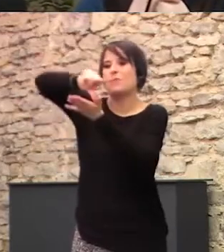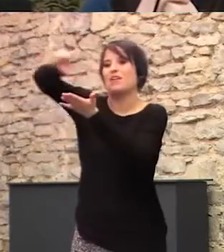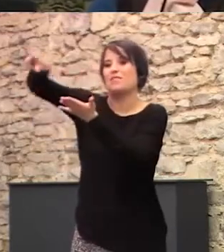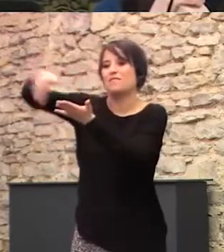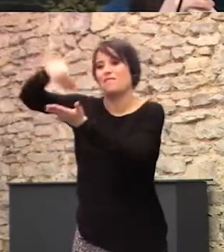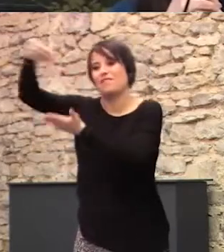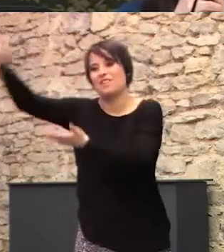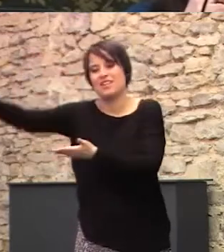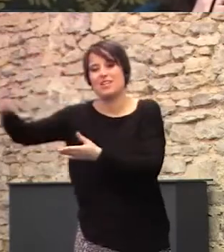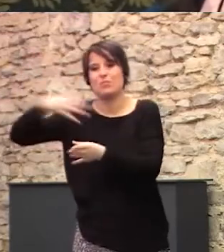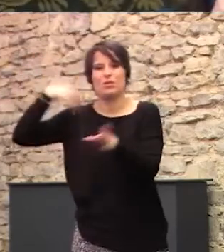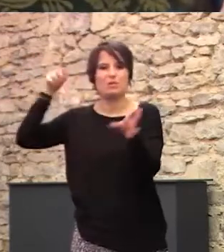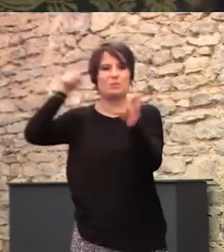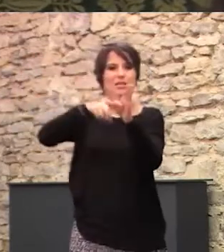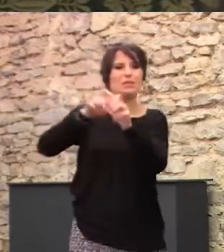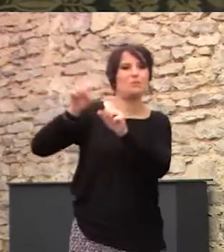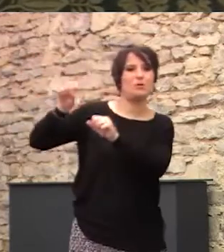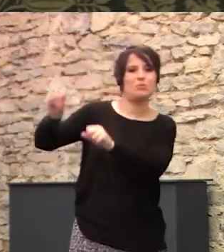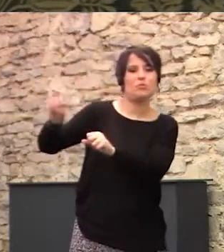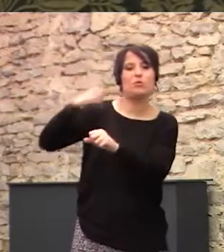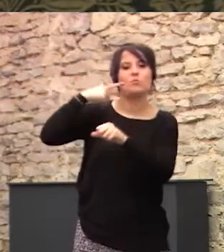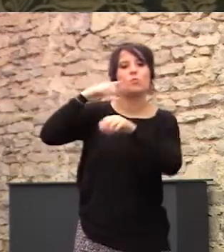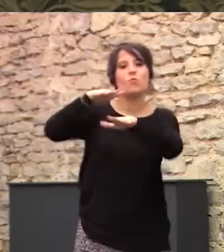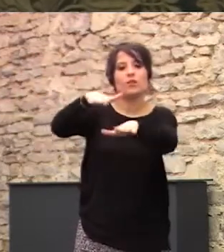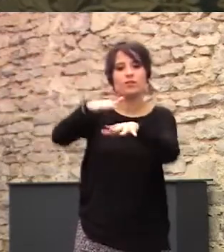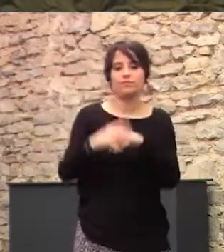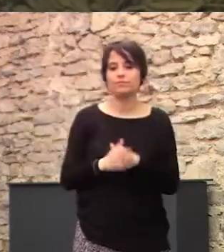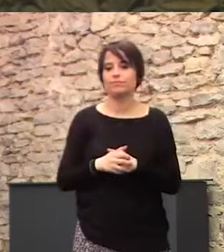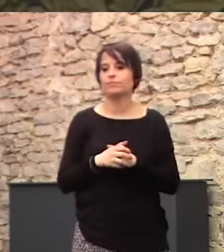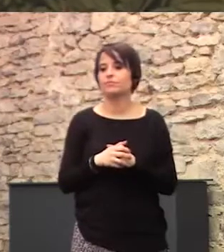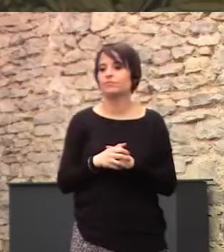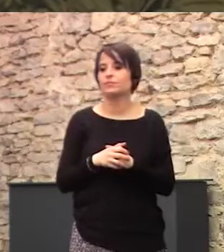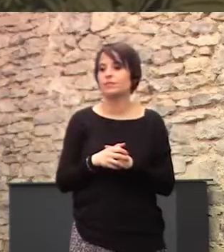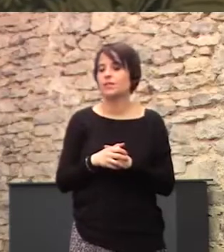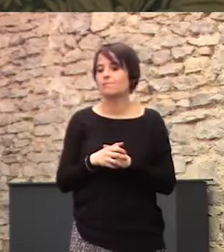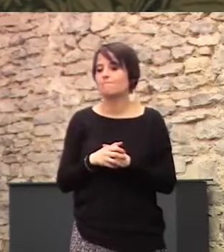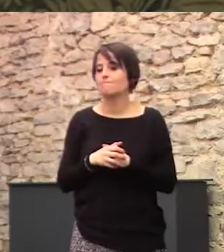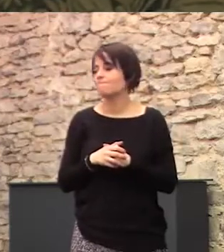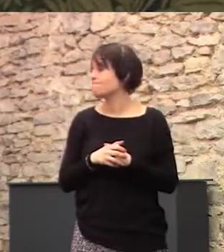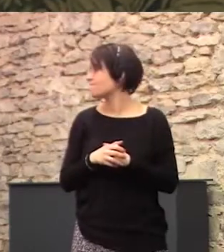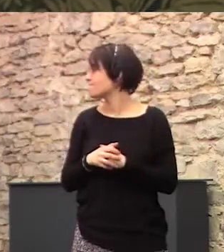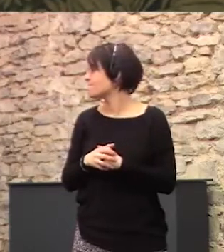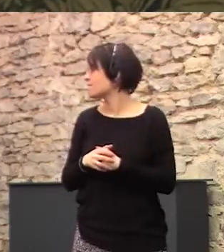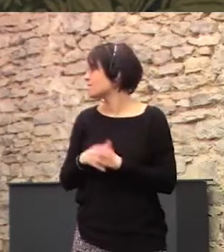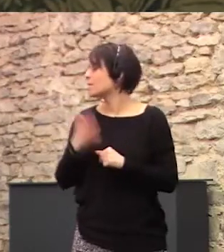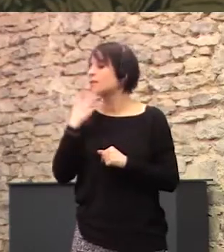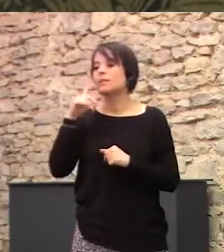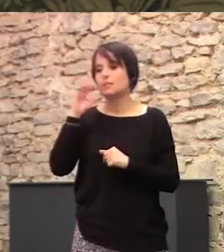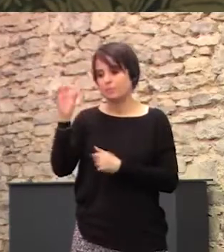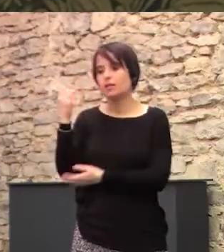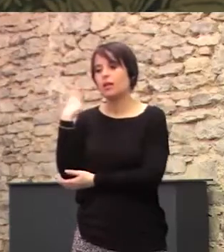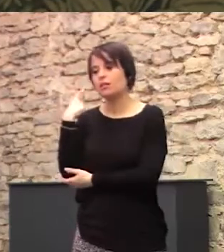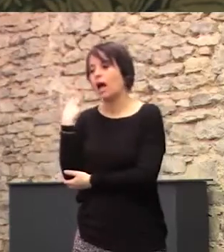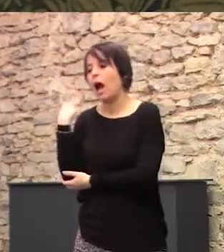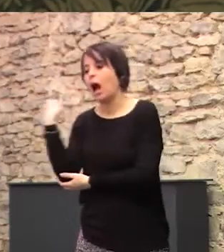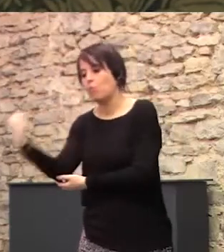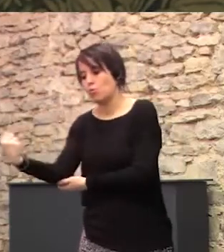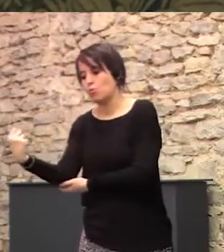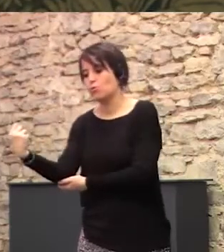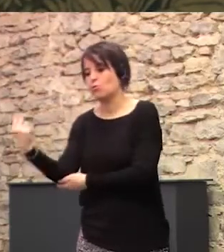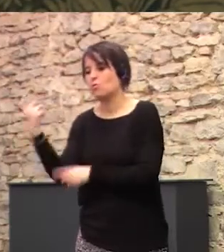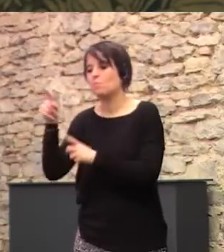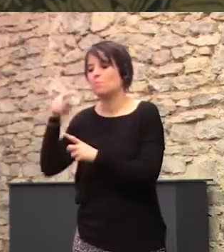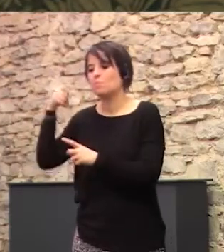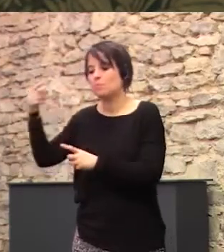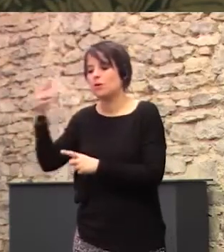márgenes, en esta gran movilización. Es decir, aun cuando se apoyaba ideológicamente, se